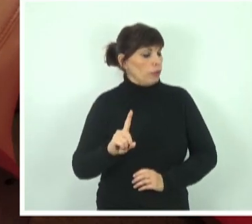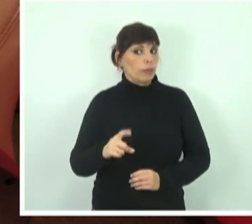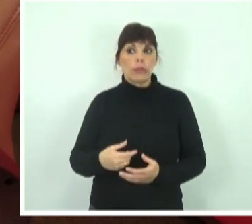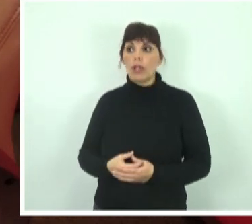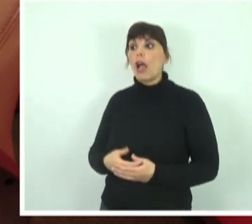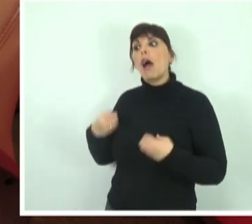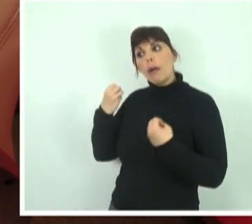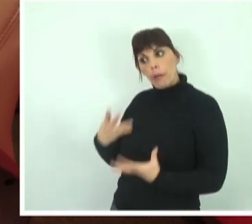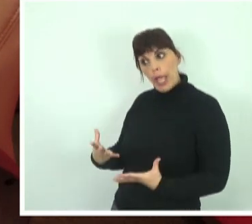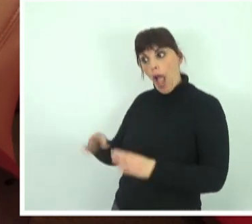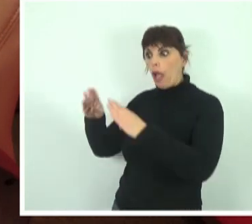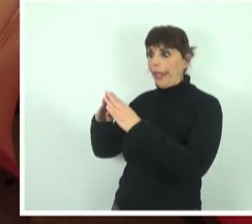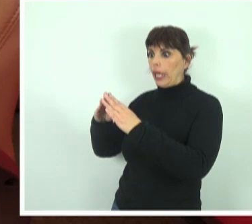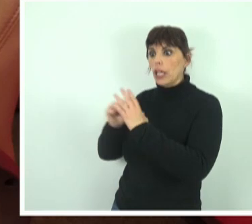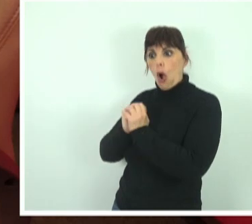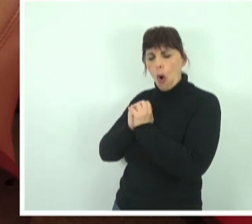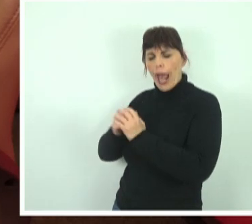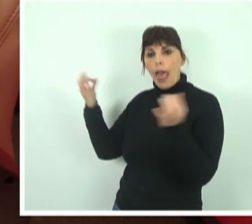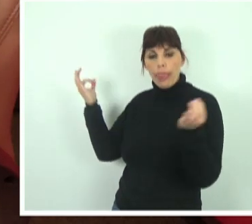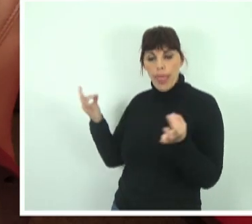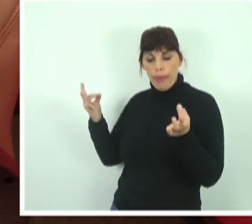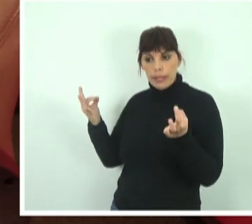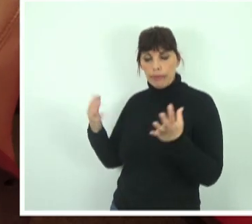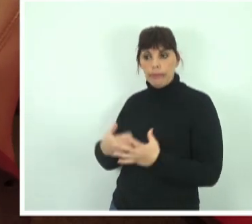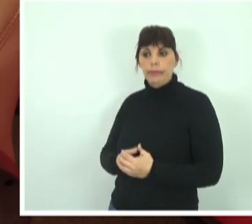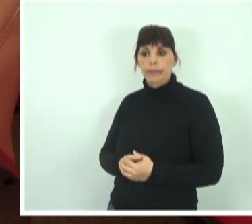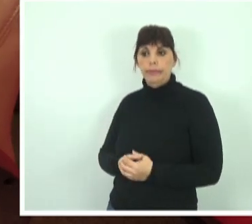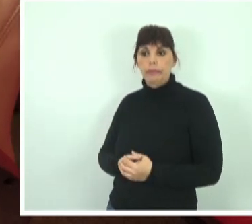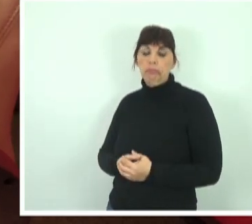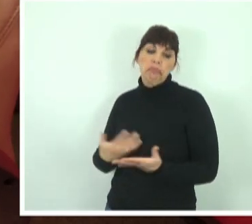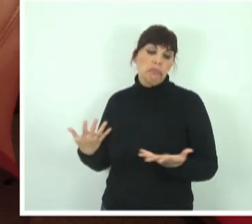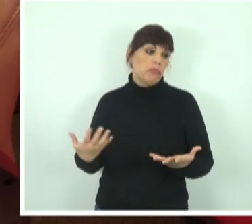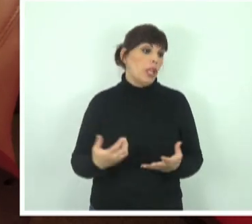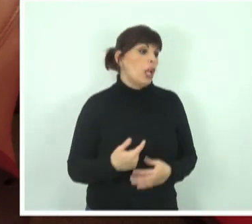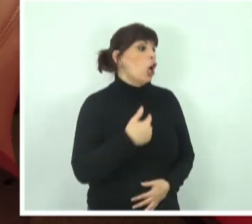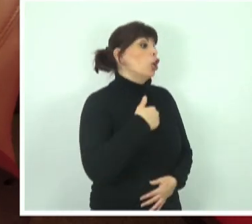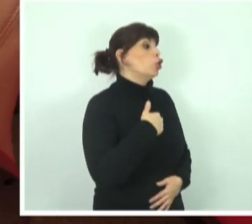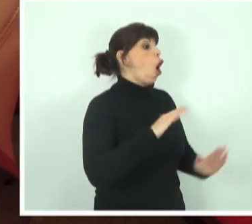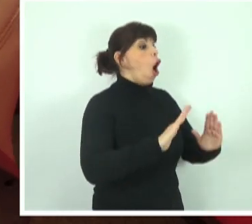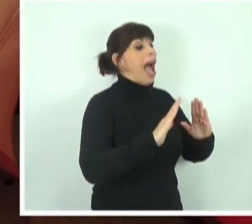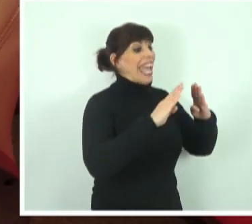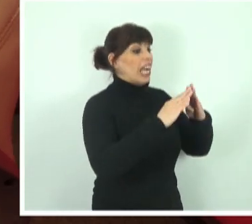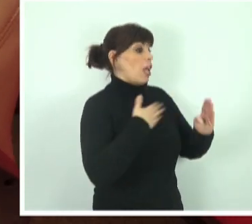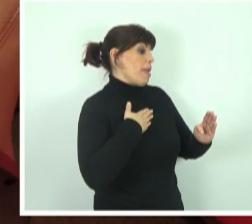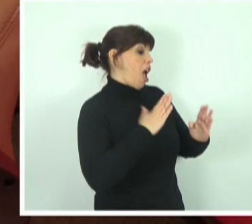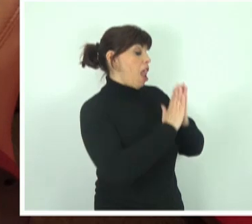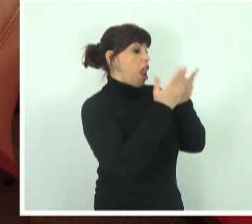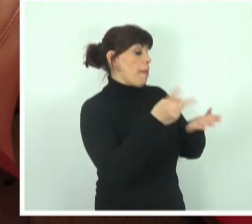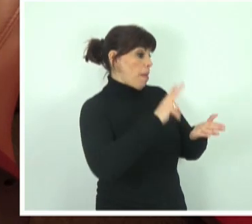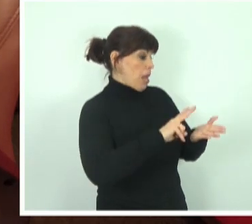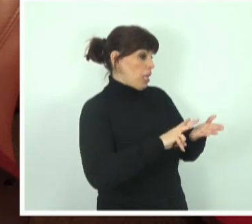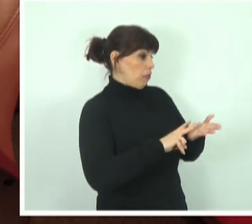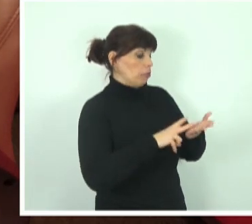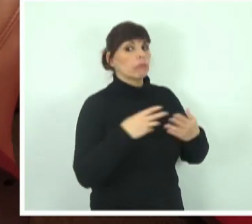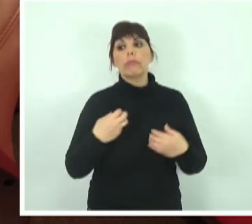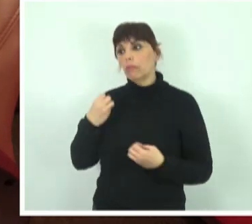tienes que orar en casa. Algunos dicen, yo puedo leer la Biblia en casa, papá, papá. Espera, tú tienes que